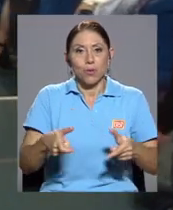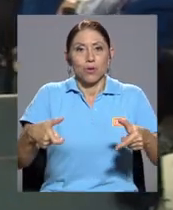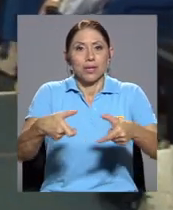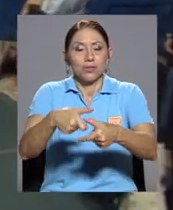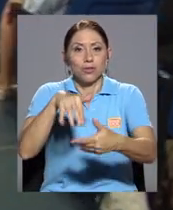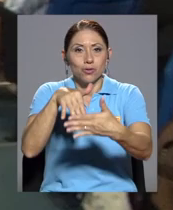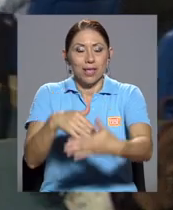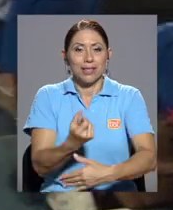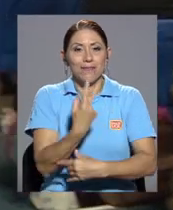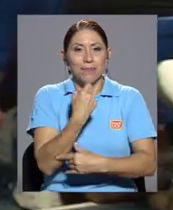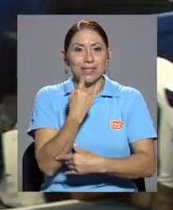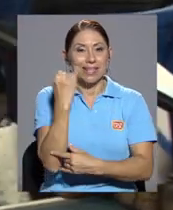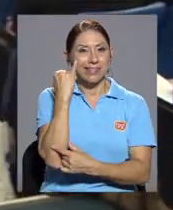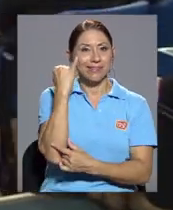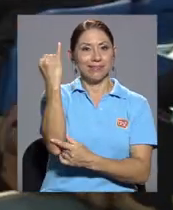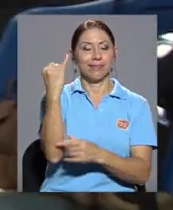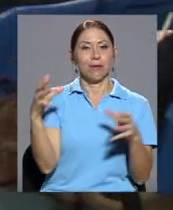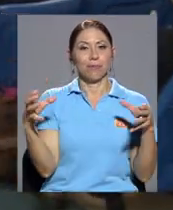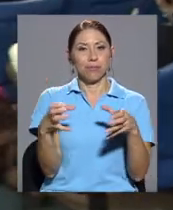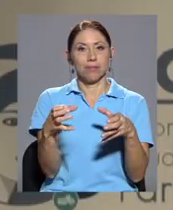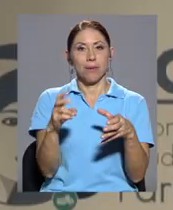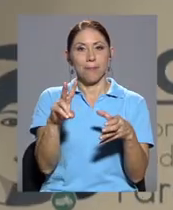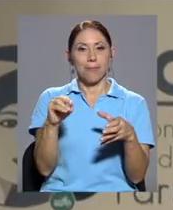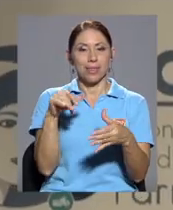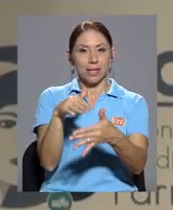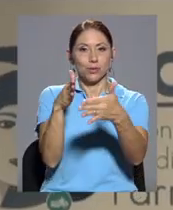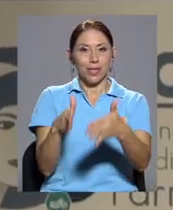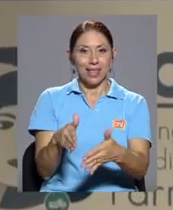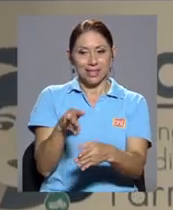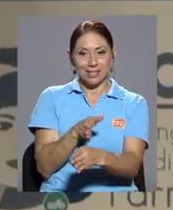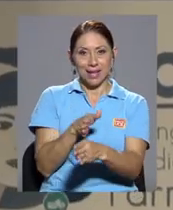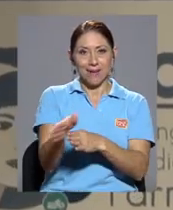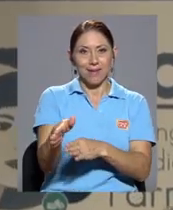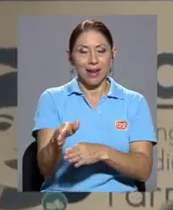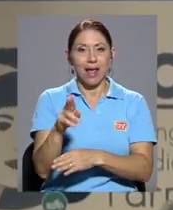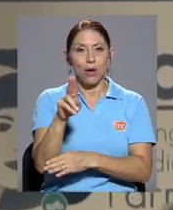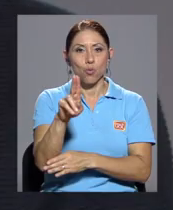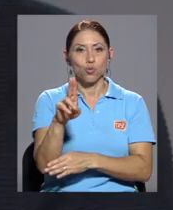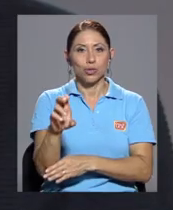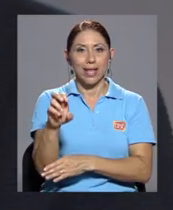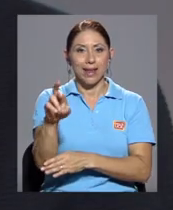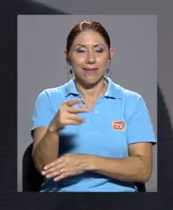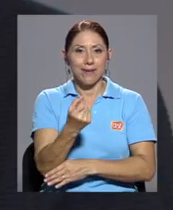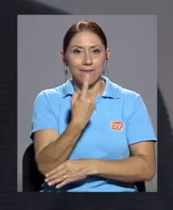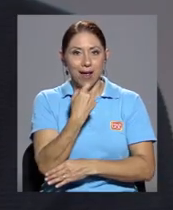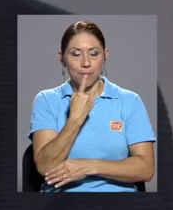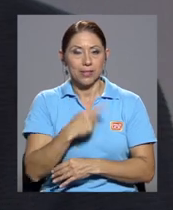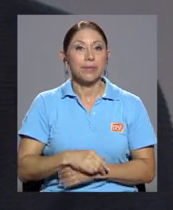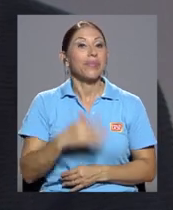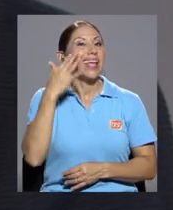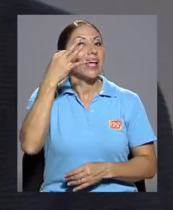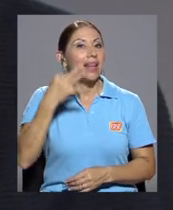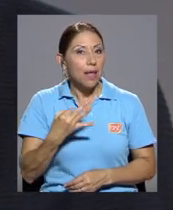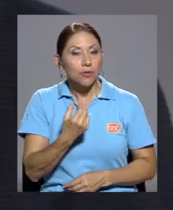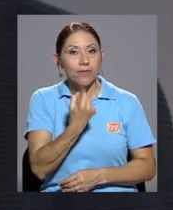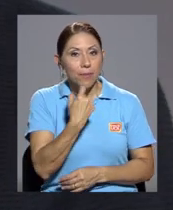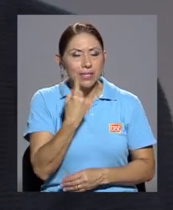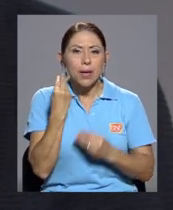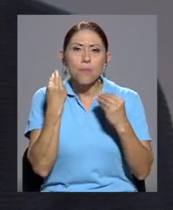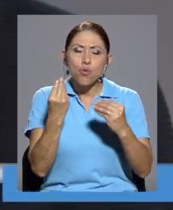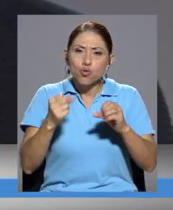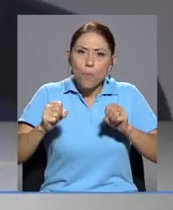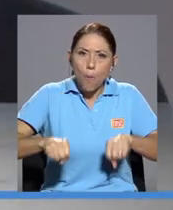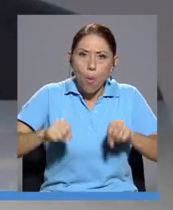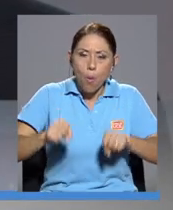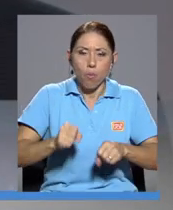Estudiantes de Farmacia por iniciativa de 20 estudiantes de esta carrera de la UCR. Creemos que en farmacia tenemos mucho potencial para hacer